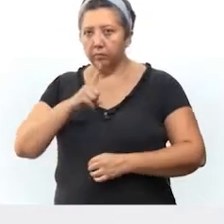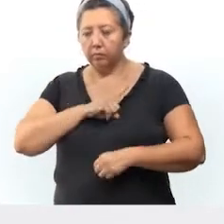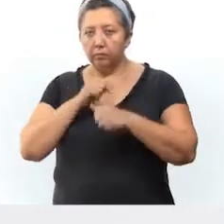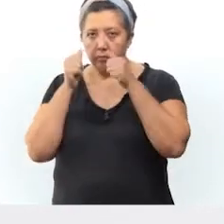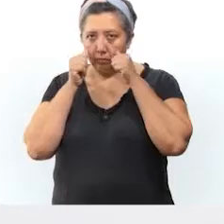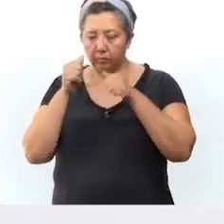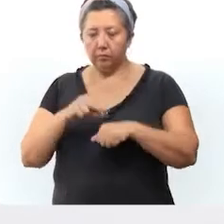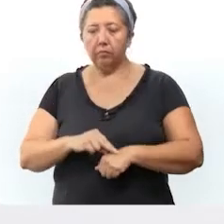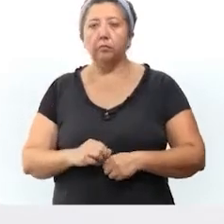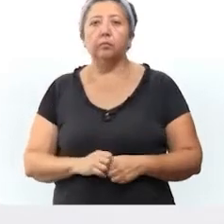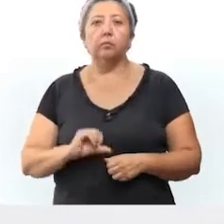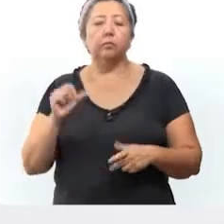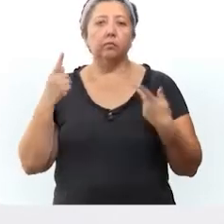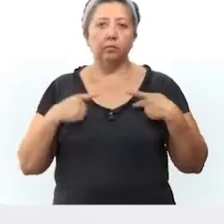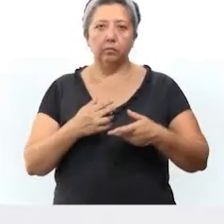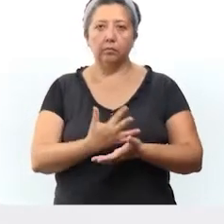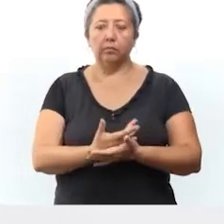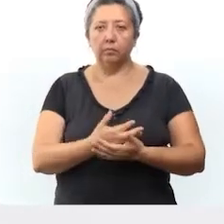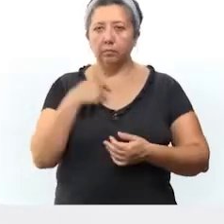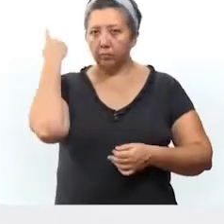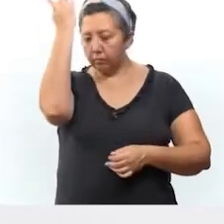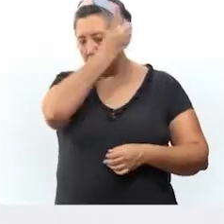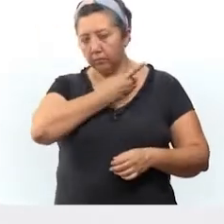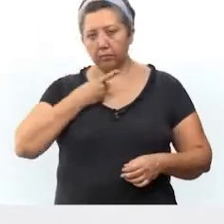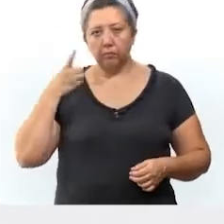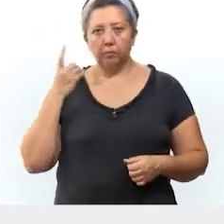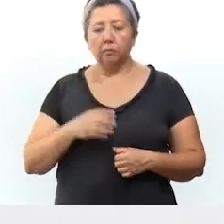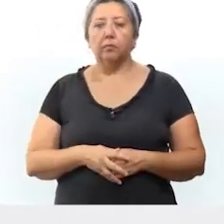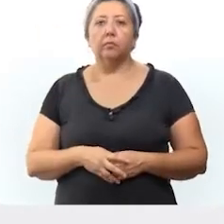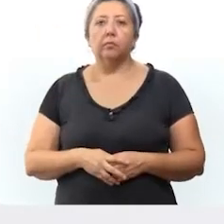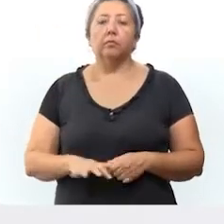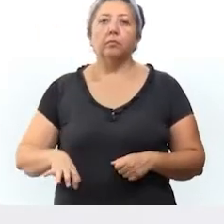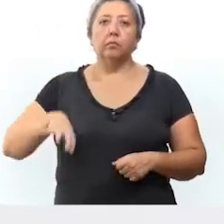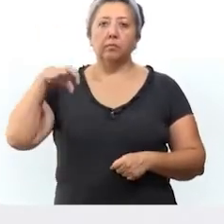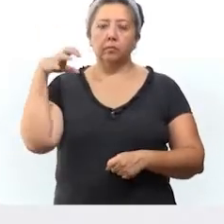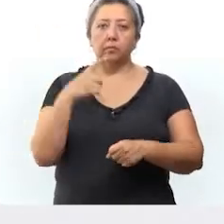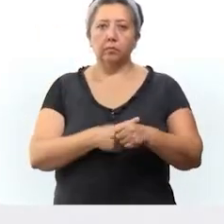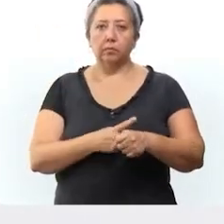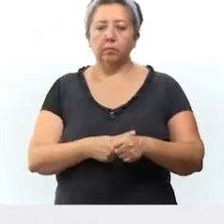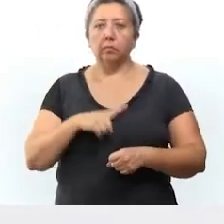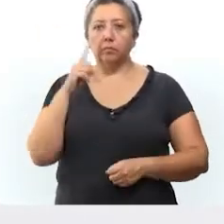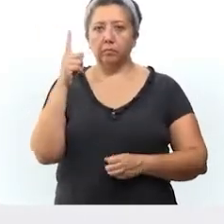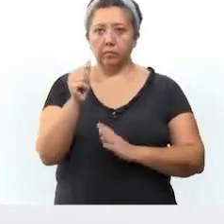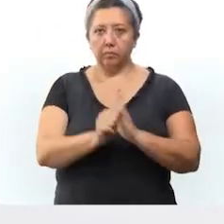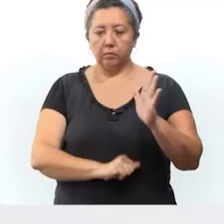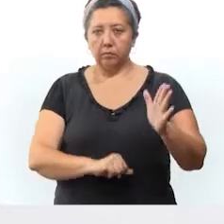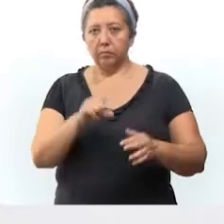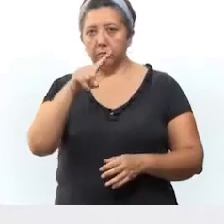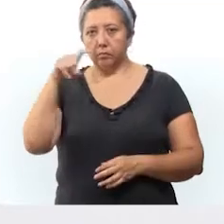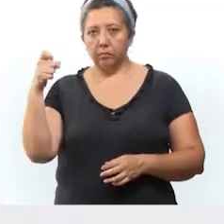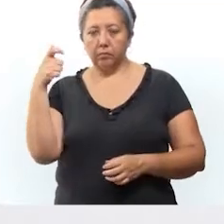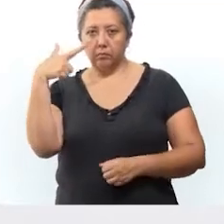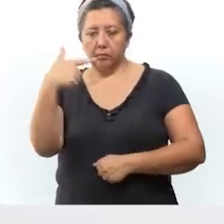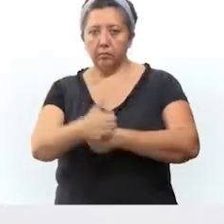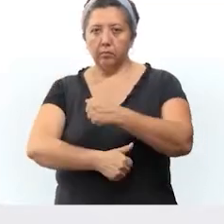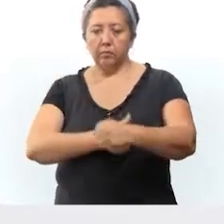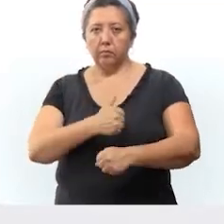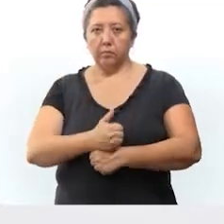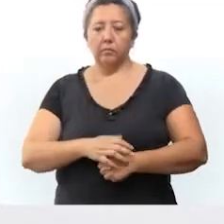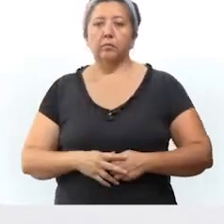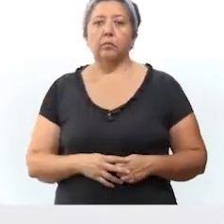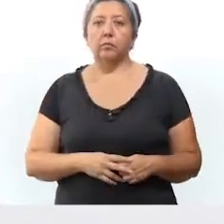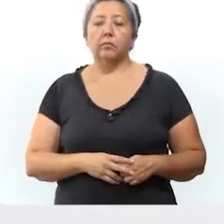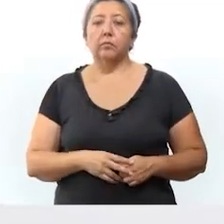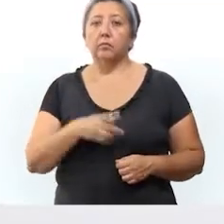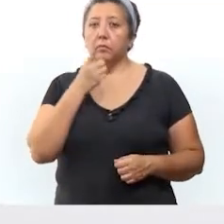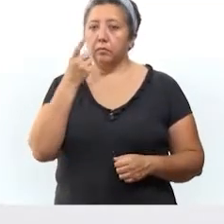y en aislamiento total. Hay otros pacientes a la espera de diagnóstico. El rango de edad de los casos es de 1 mes a 107